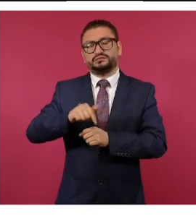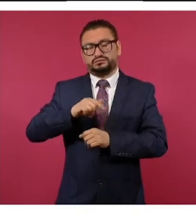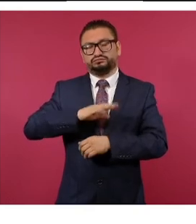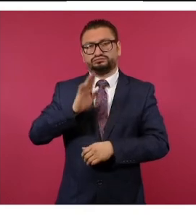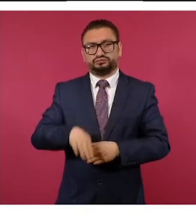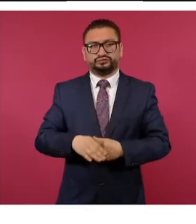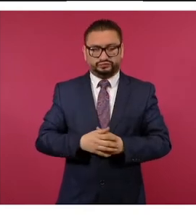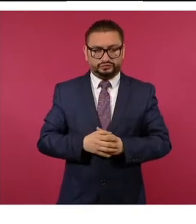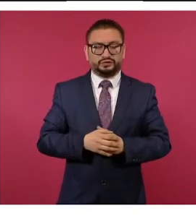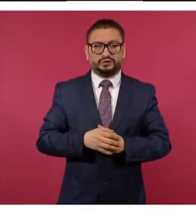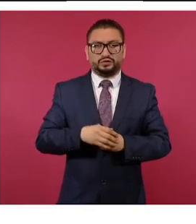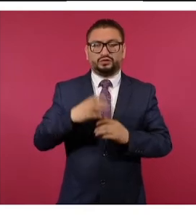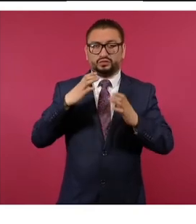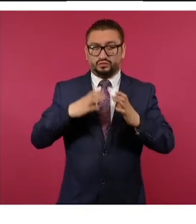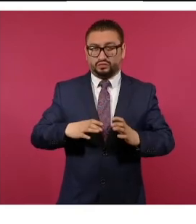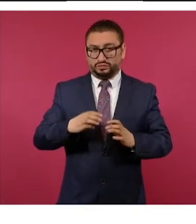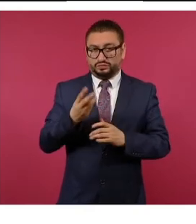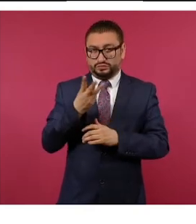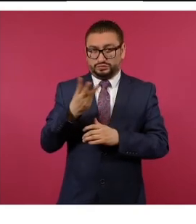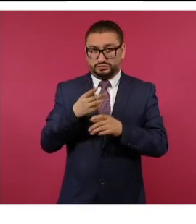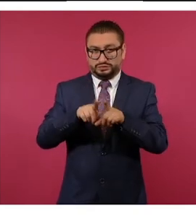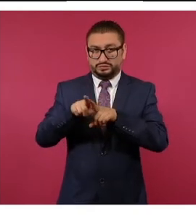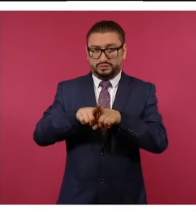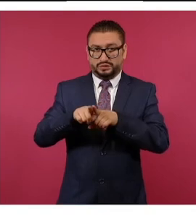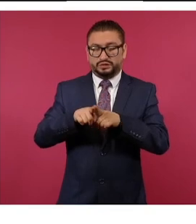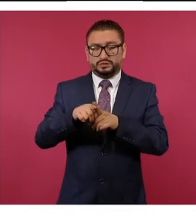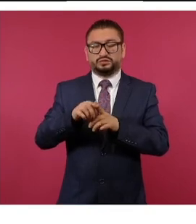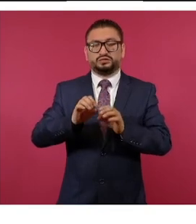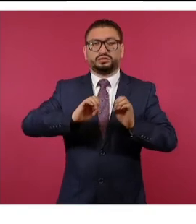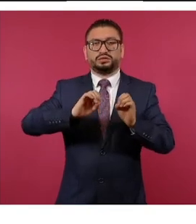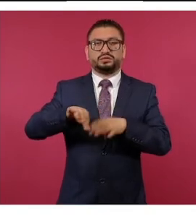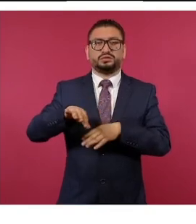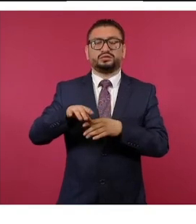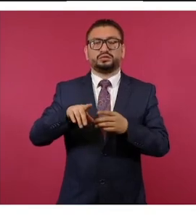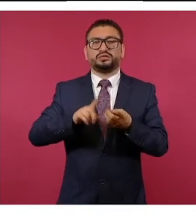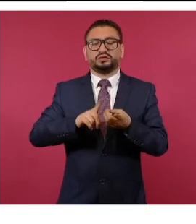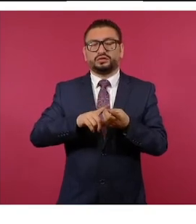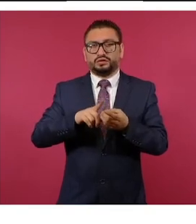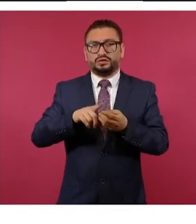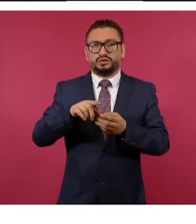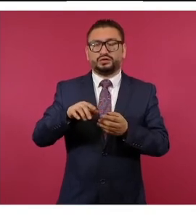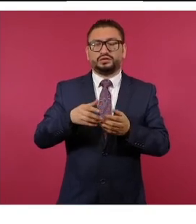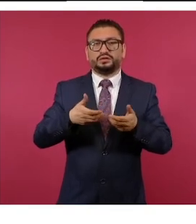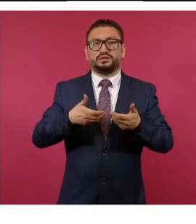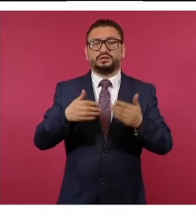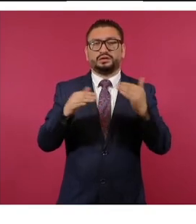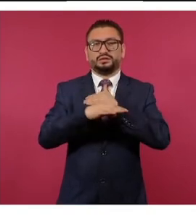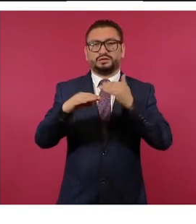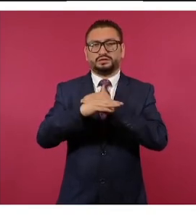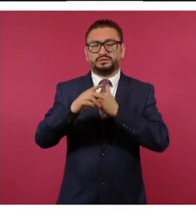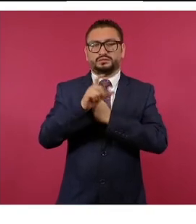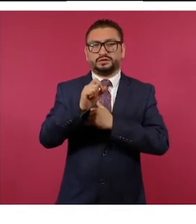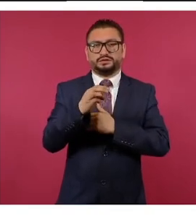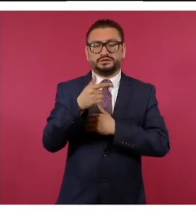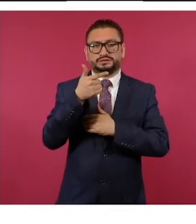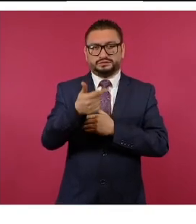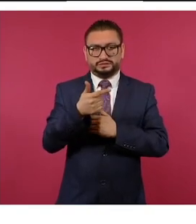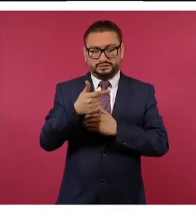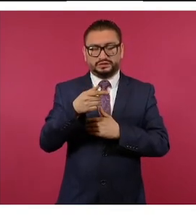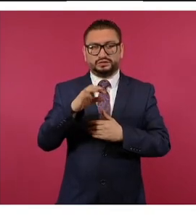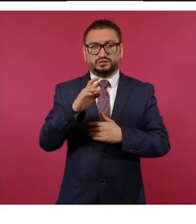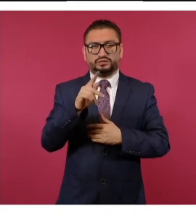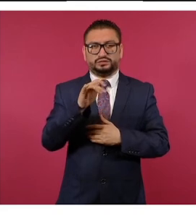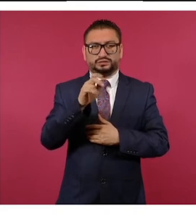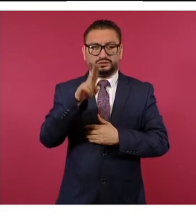vida. Los cuerpos de los 3 hermanos aparecieron 2 días después en el kilómetro 27 de la carrera Colotlán, a la altura de